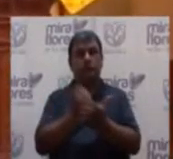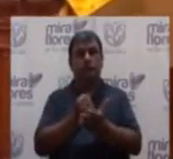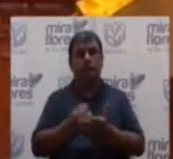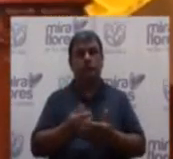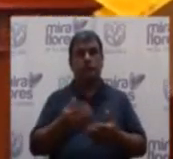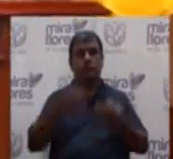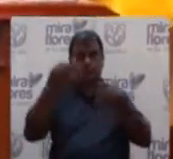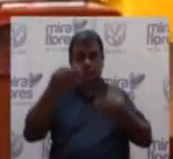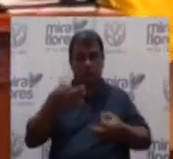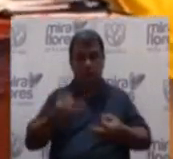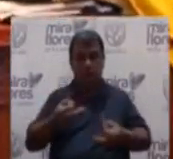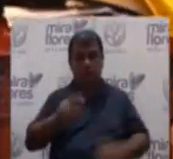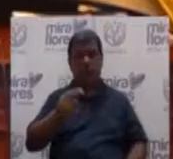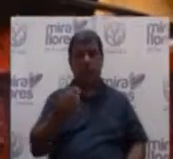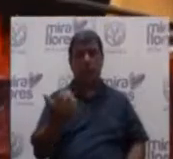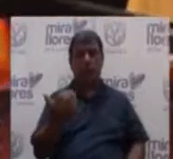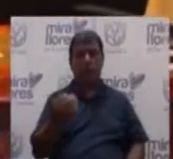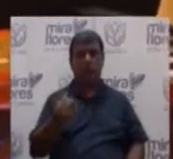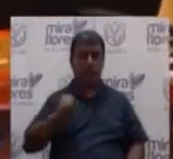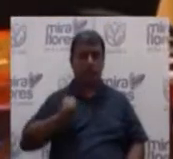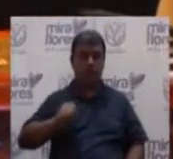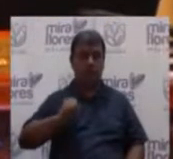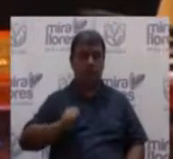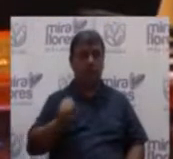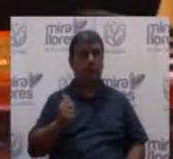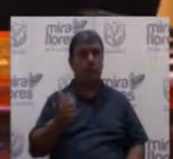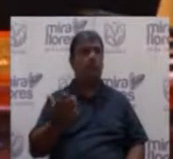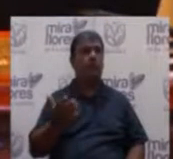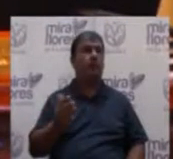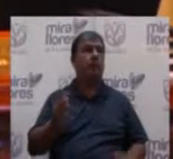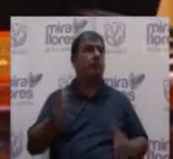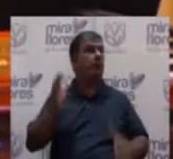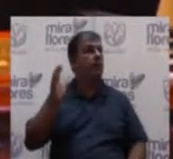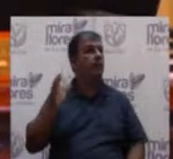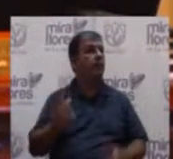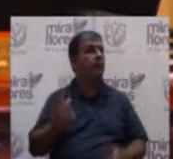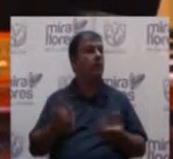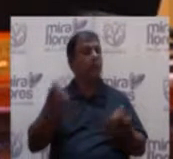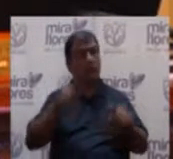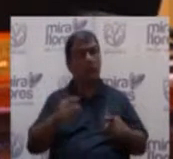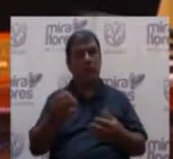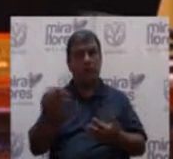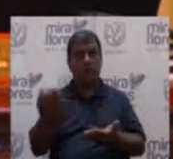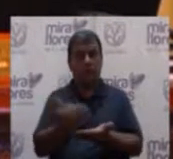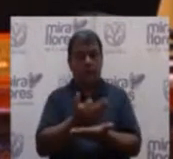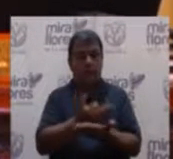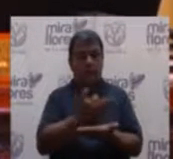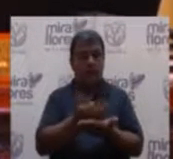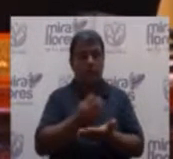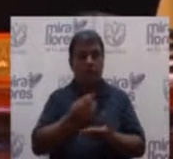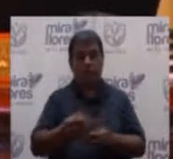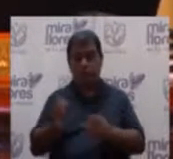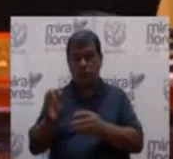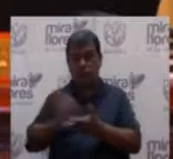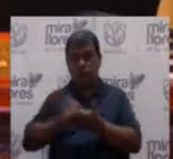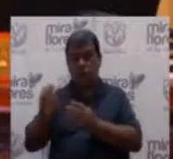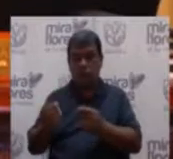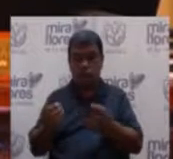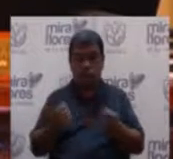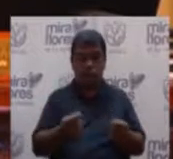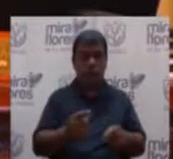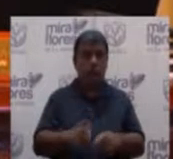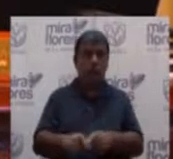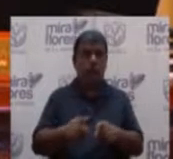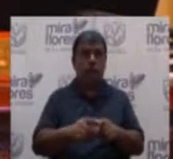ejercicio fiscal 2015 de la Municipalidad de Miraflores, de acuerdo con los estados financieros y presupuestarios que en detalle y como